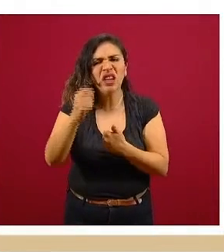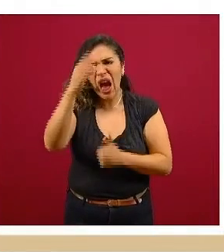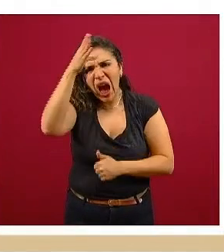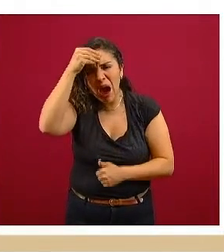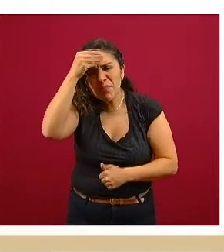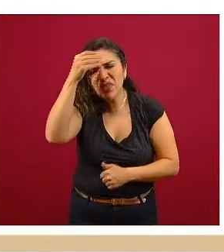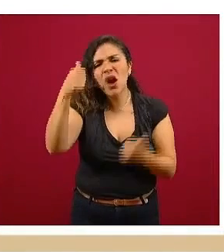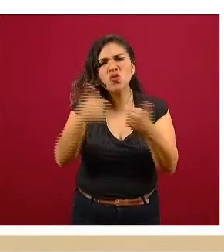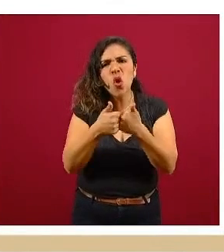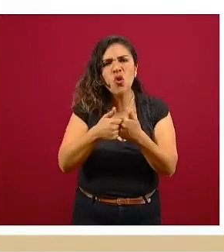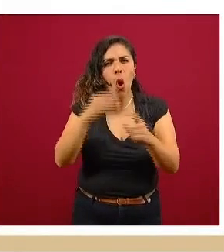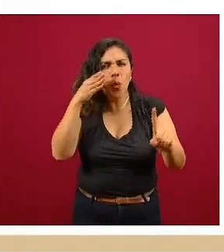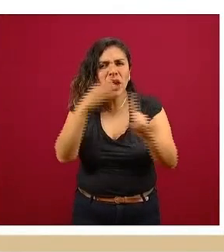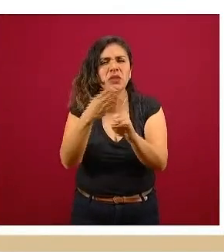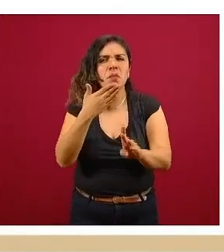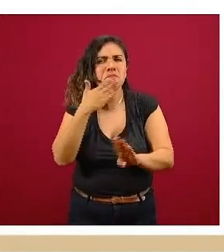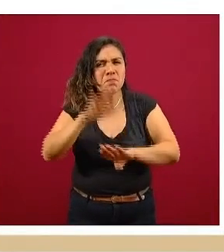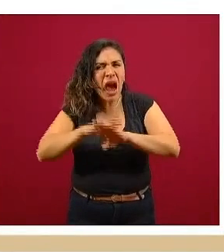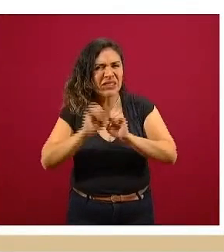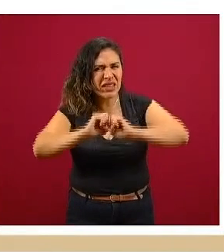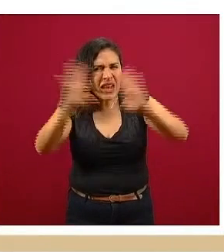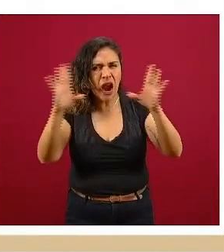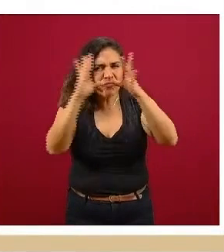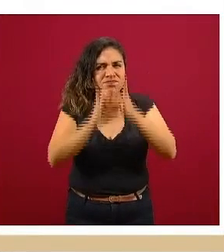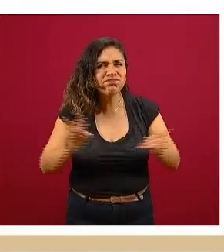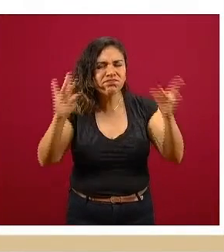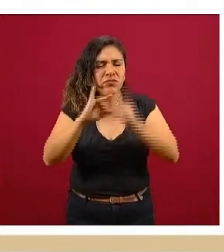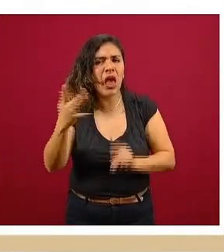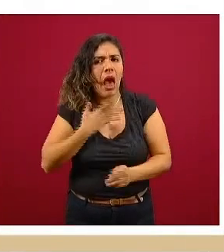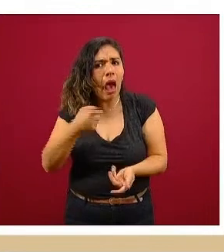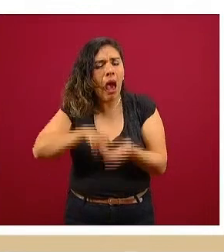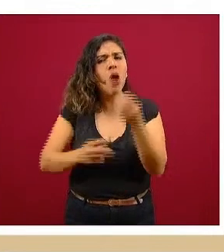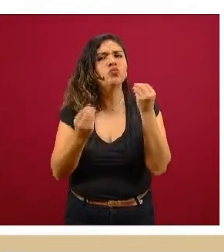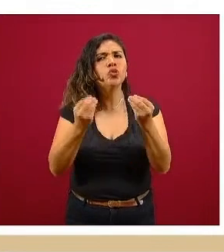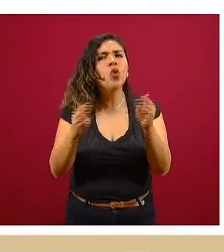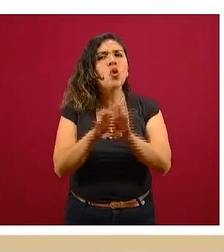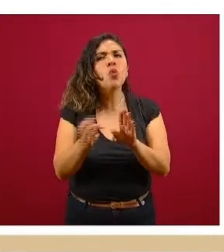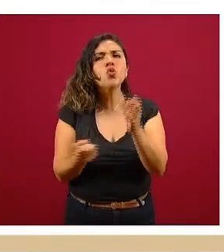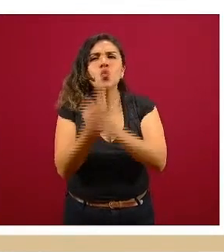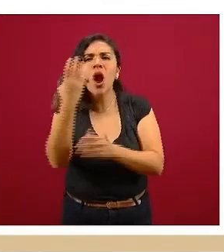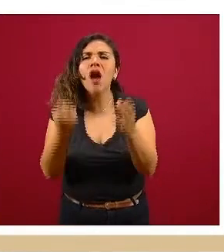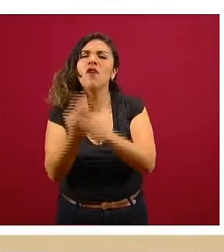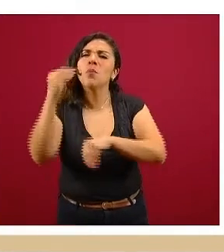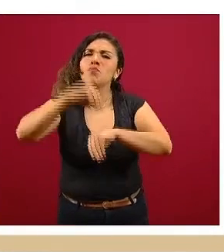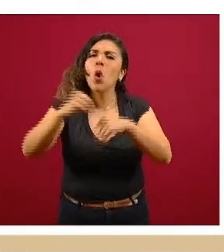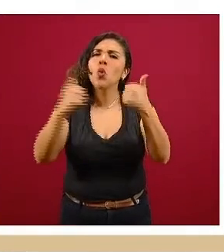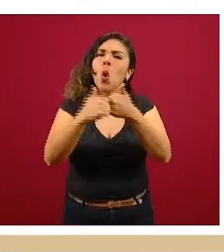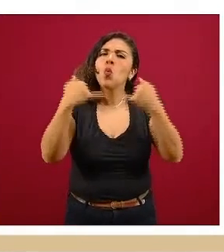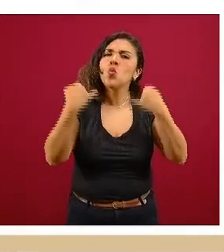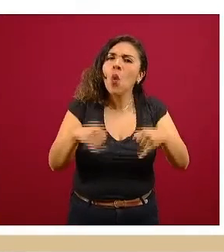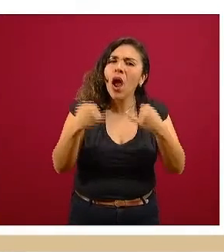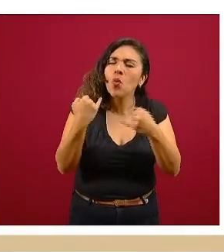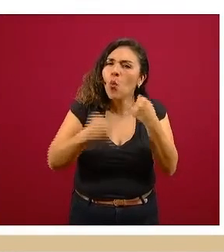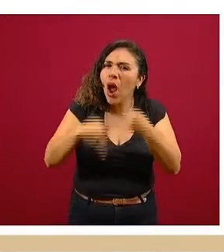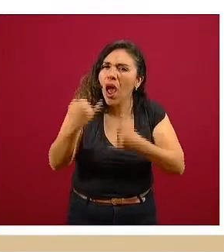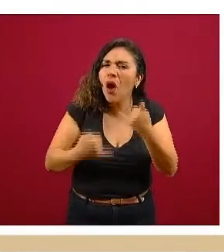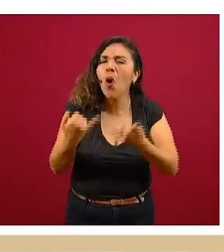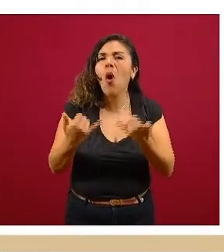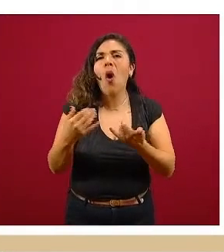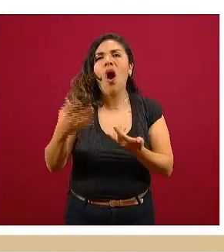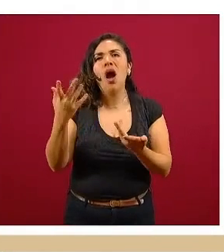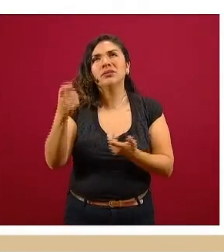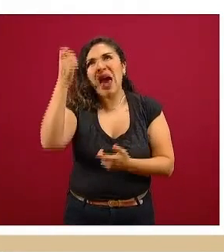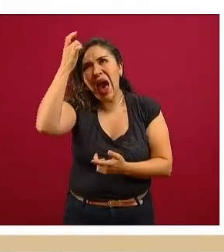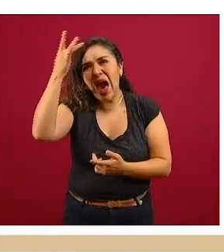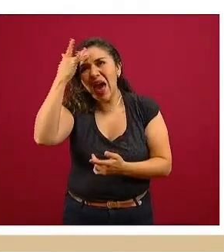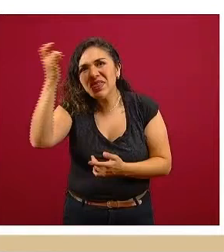competencias, tiene objetivos específicamente claros. Hay mucha innovación educativa porque hay juegos, hay adivinanzas y hace que la